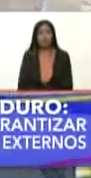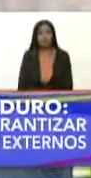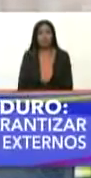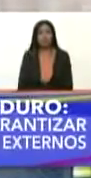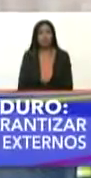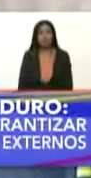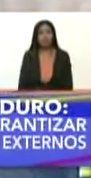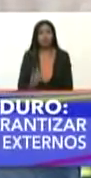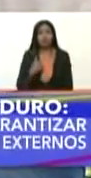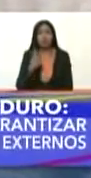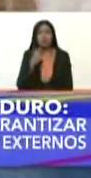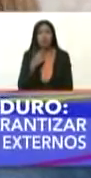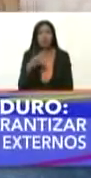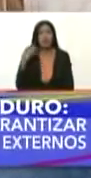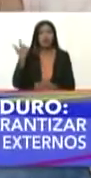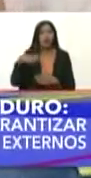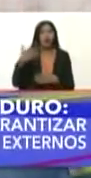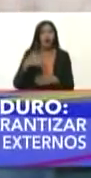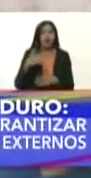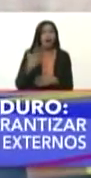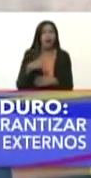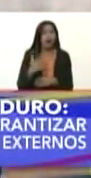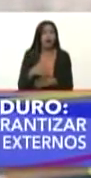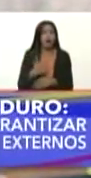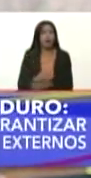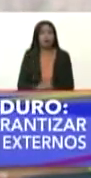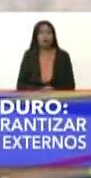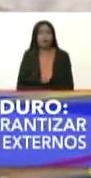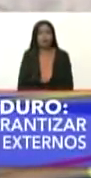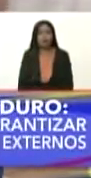Yo diría, ay papá. Ay papá.